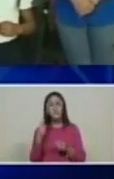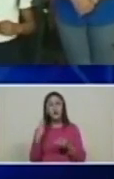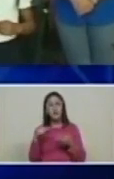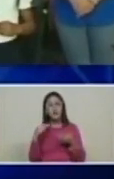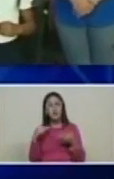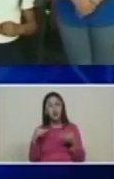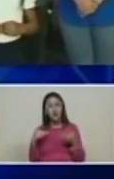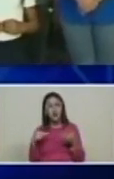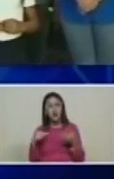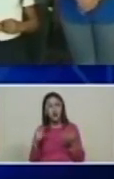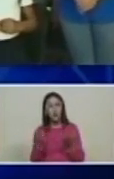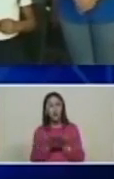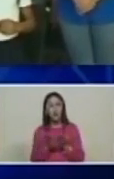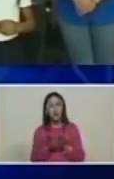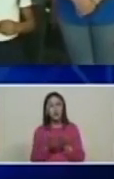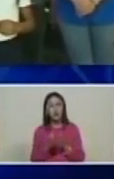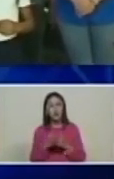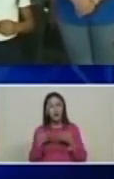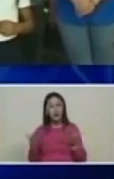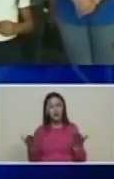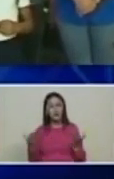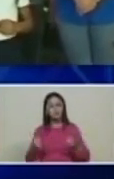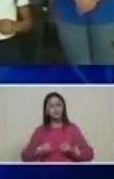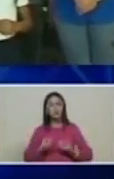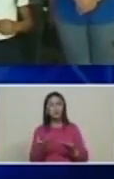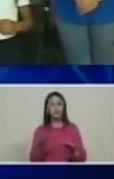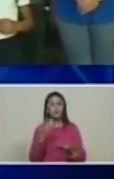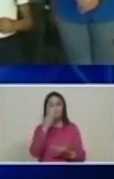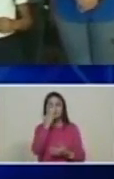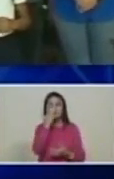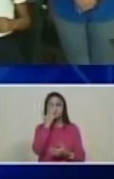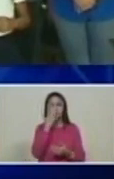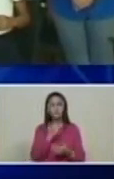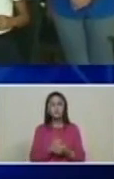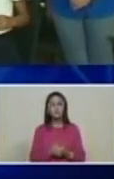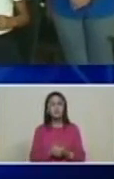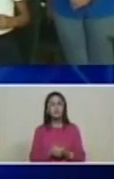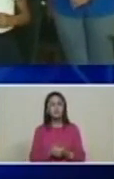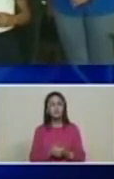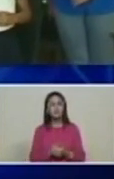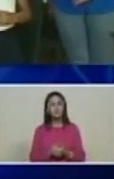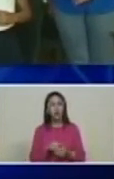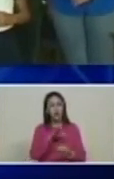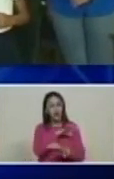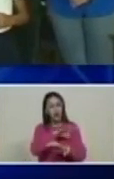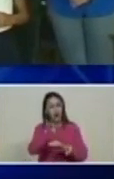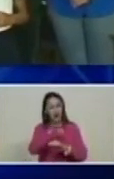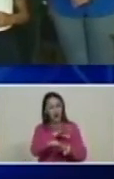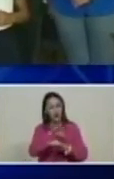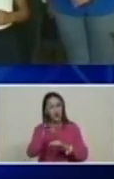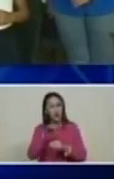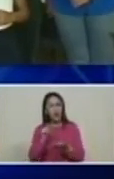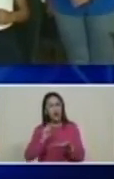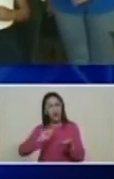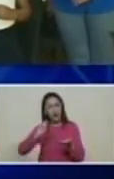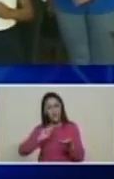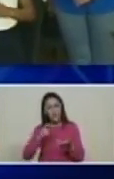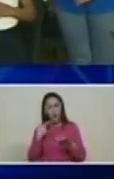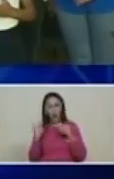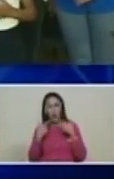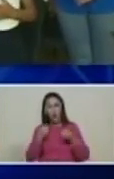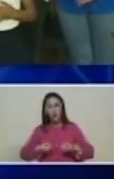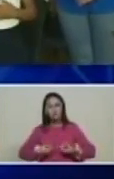sus cuadernos, sus reglas, sus lapiceros, sus colores,